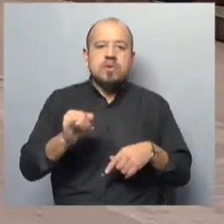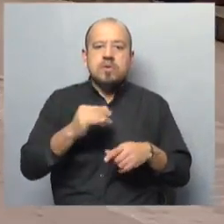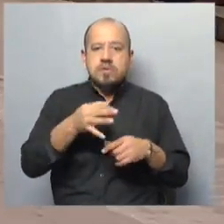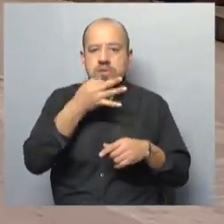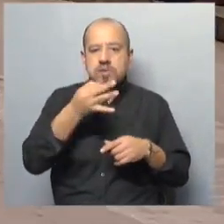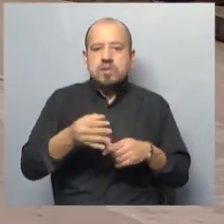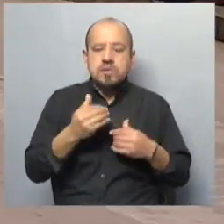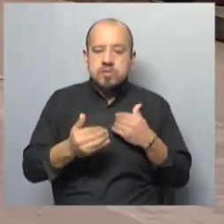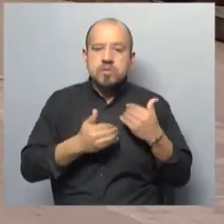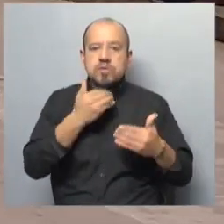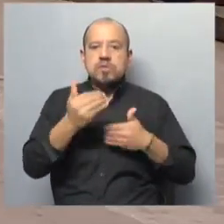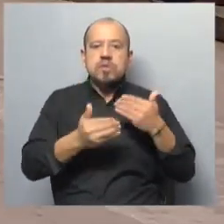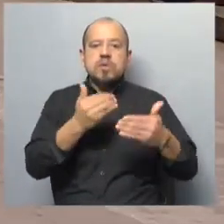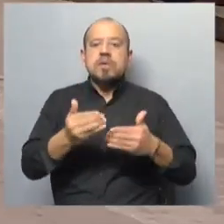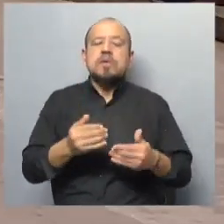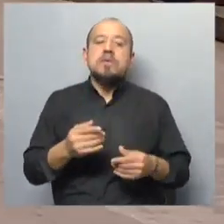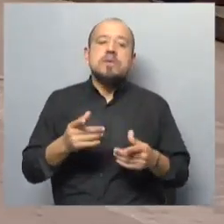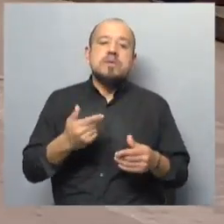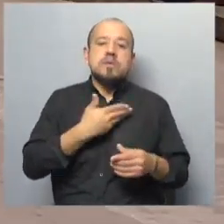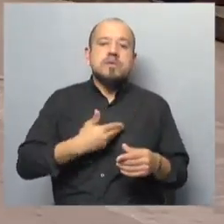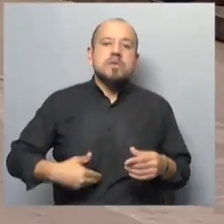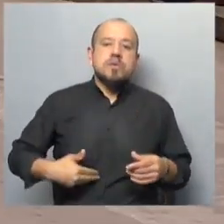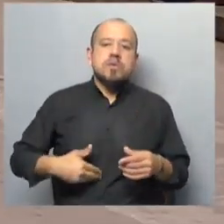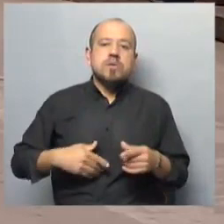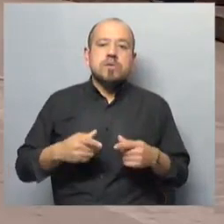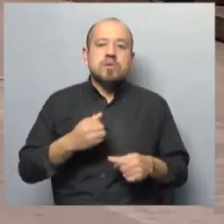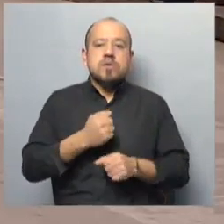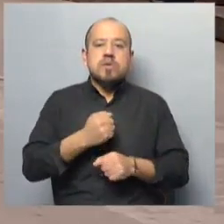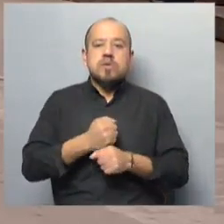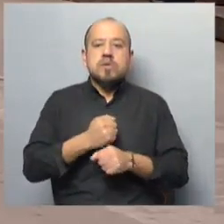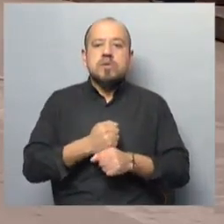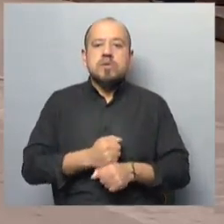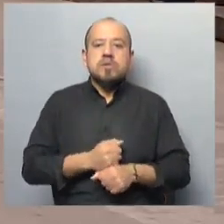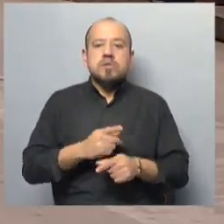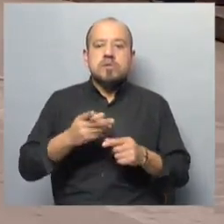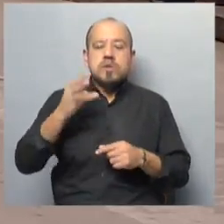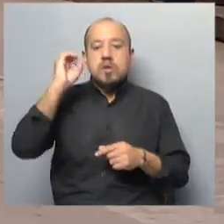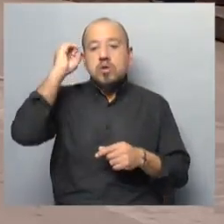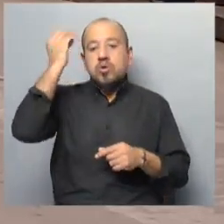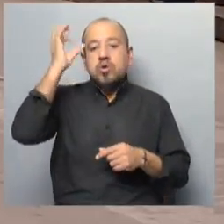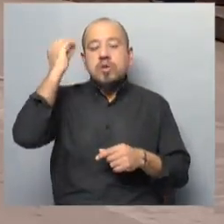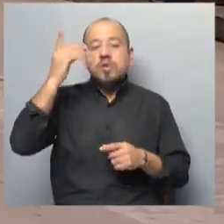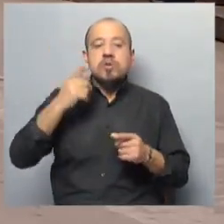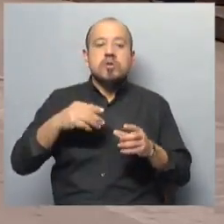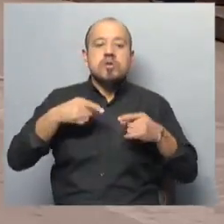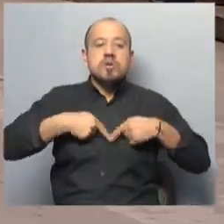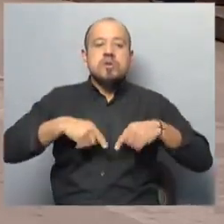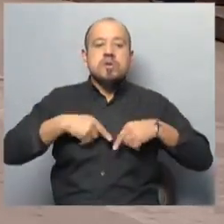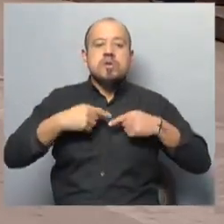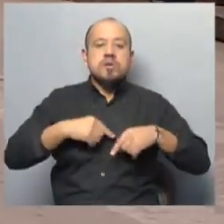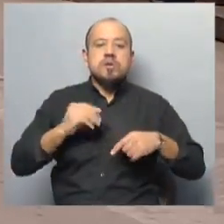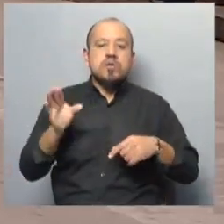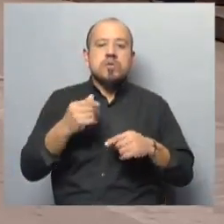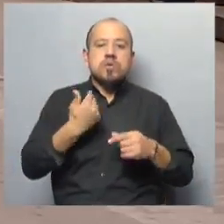el avance de su gobierno y el trabajo desde el Congreso de Intendentes, también con todo el gobierno